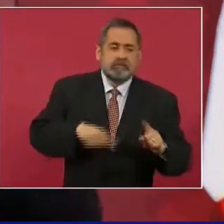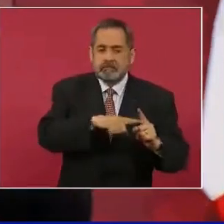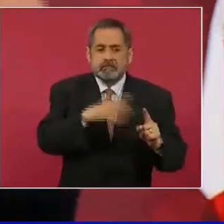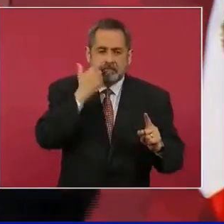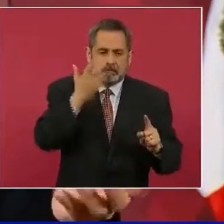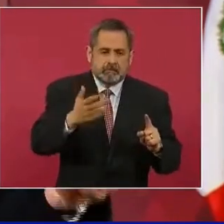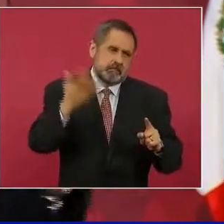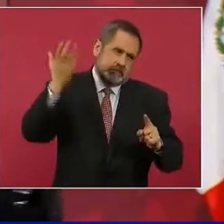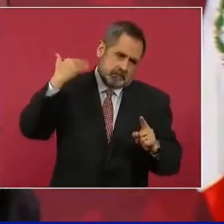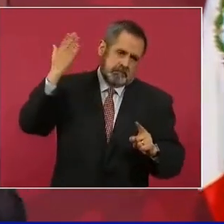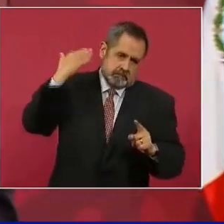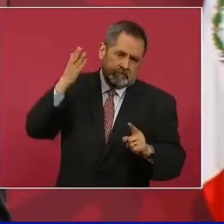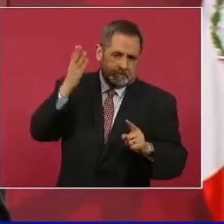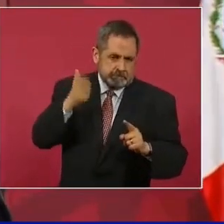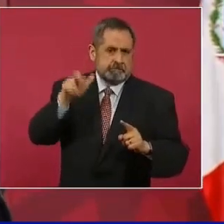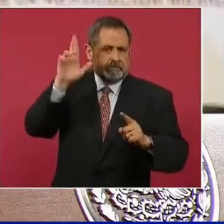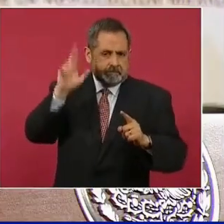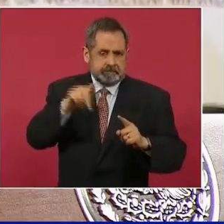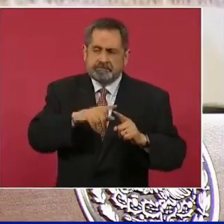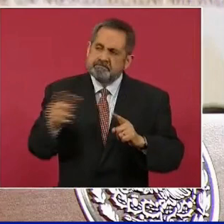o se beneficiaban de la corrupción.